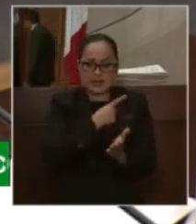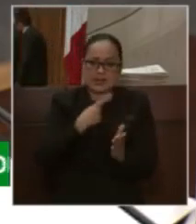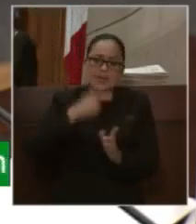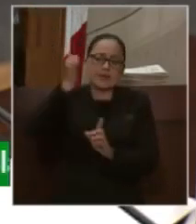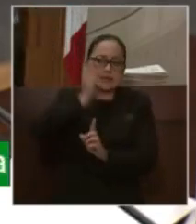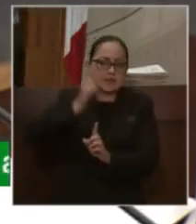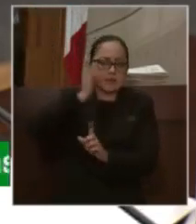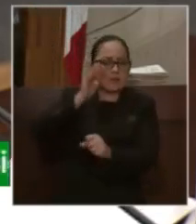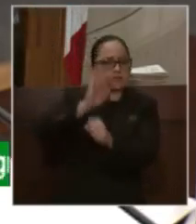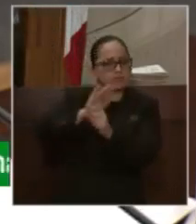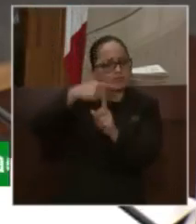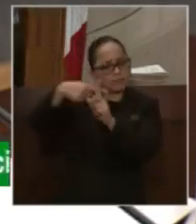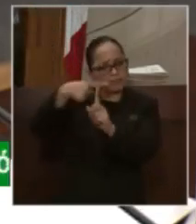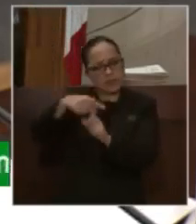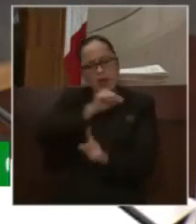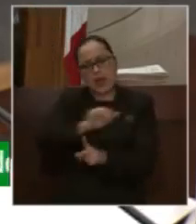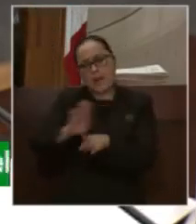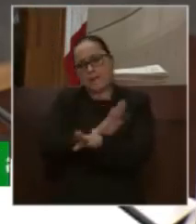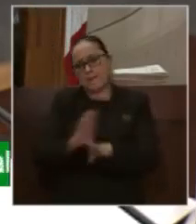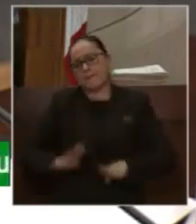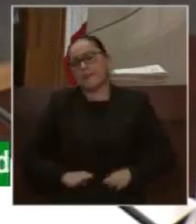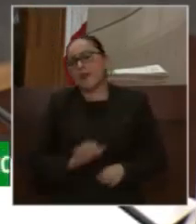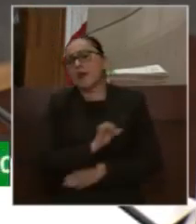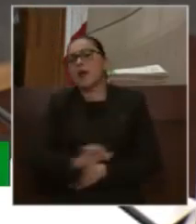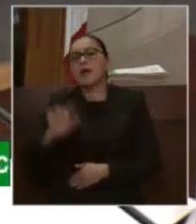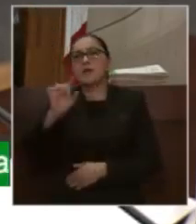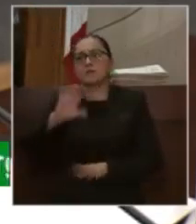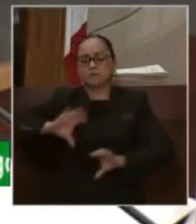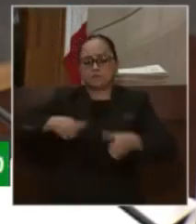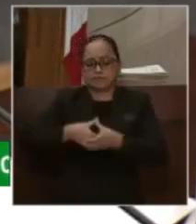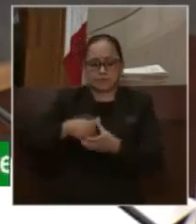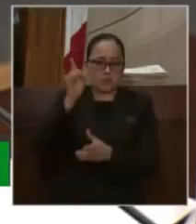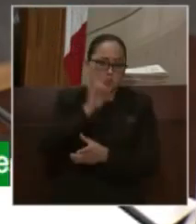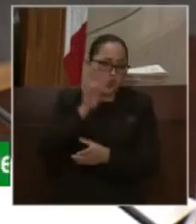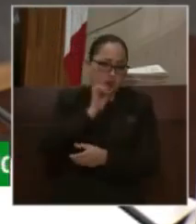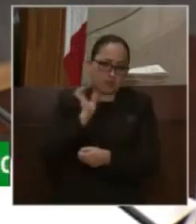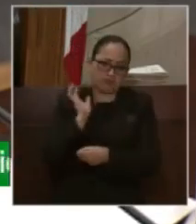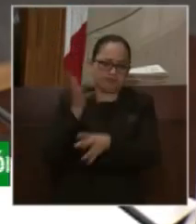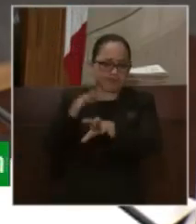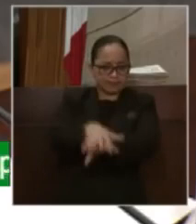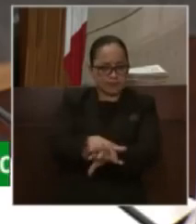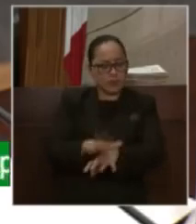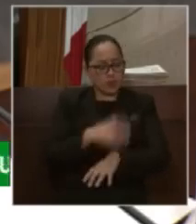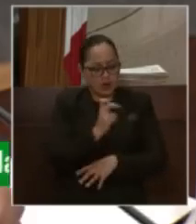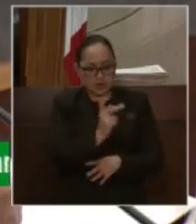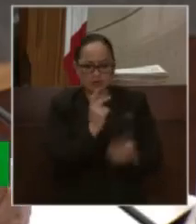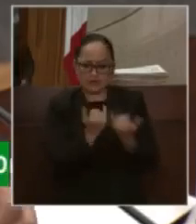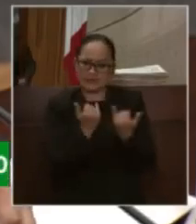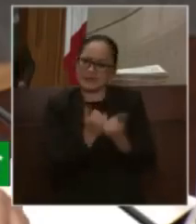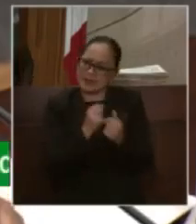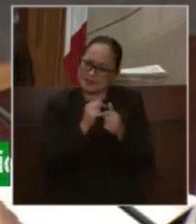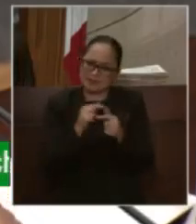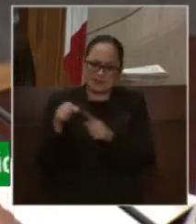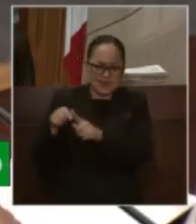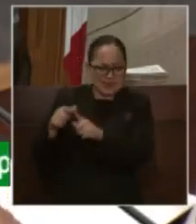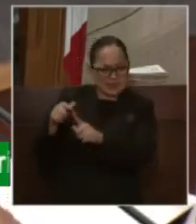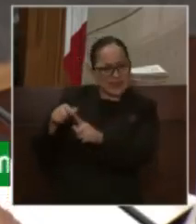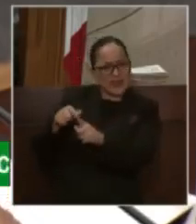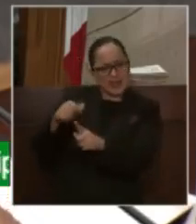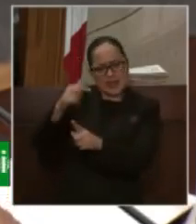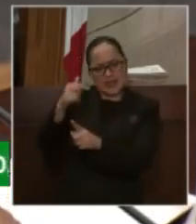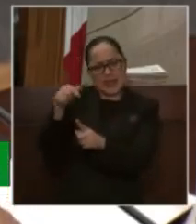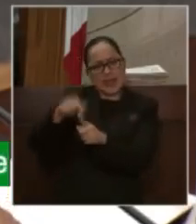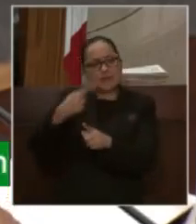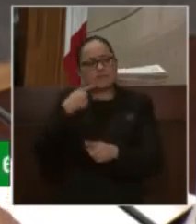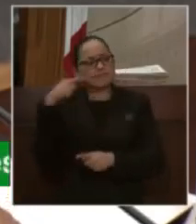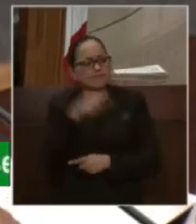tender siempre a generar el mayor beneficio posible a la integración efectiva de la mujer, es que se propone declarar el agravio del actor como